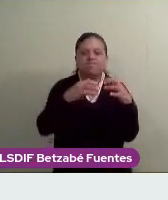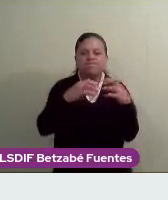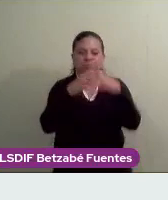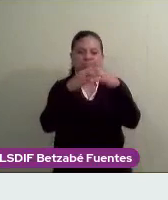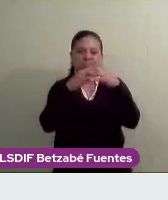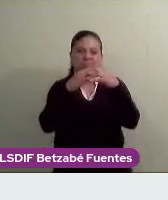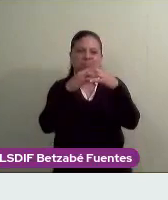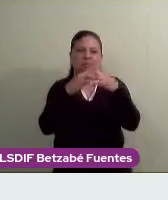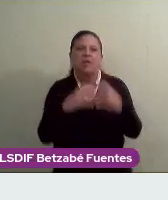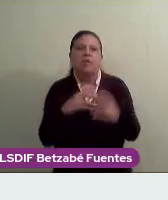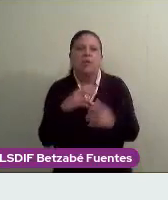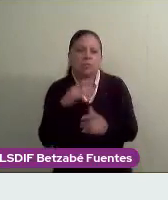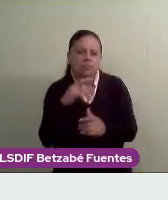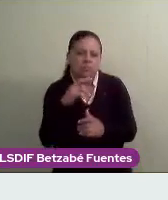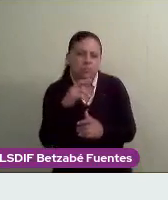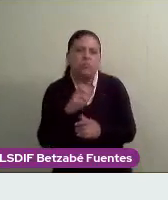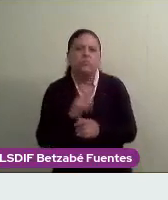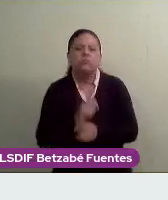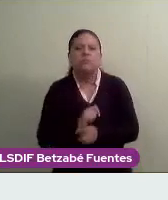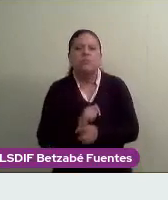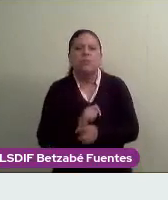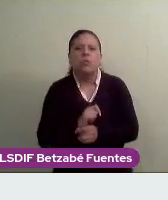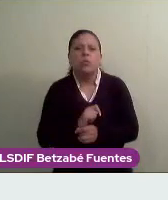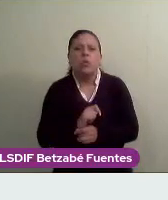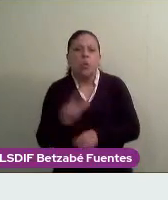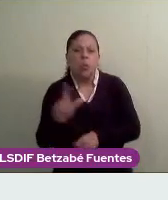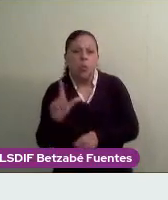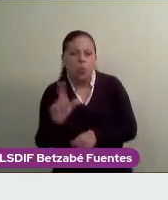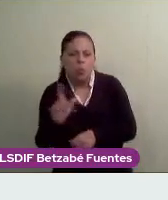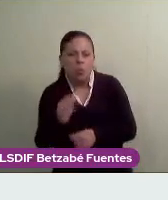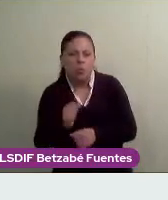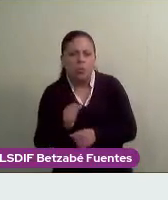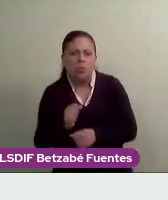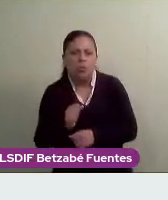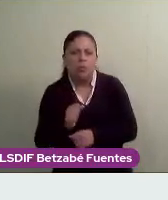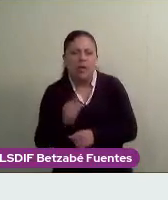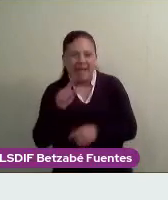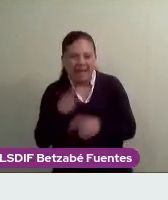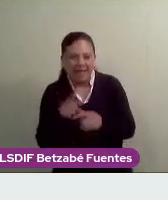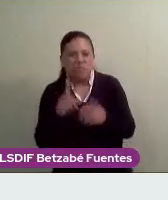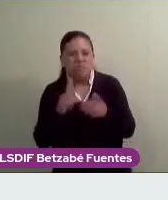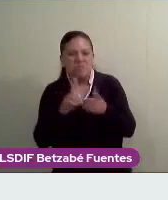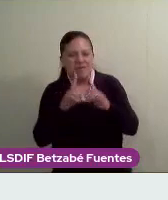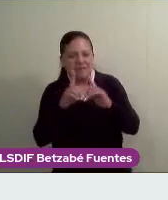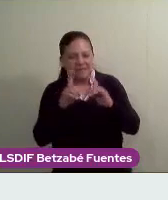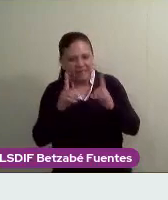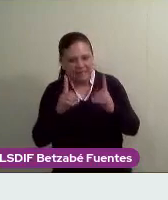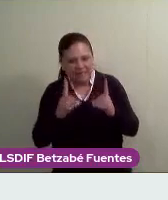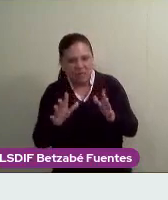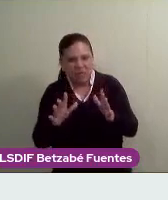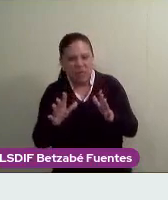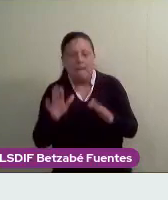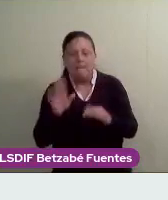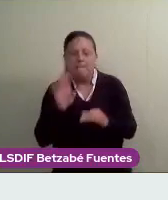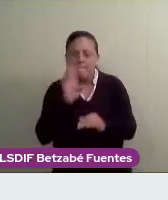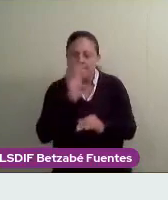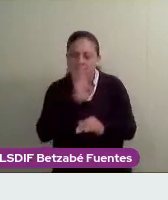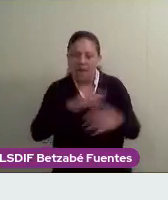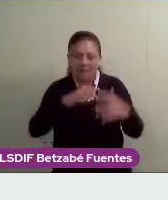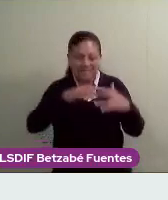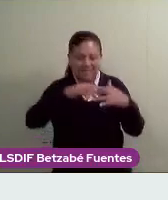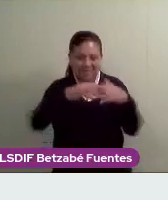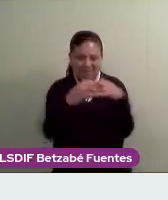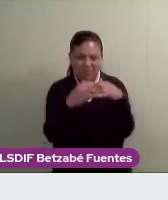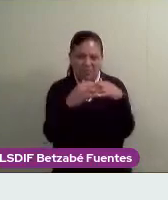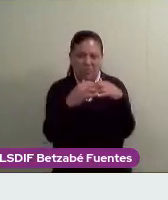de que puede haber un mal desarrollo en esta estructura, por ya